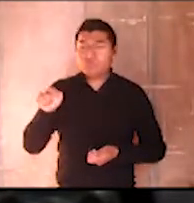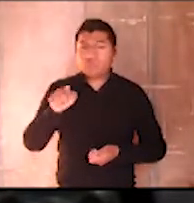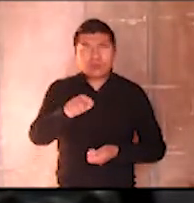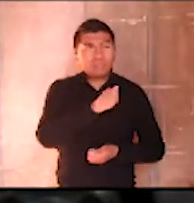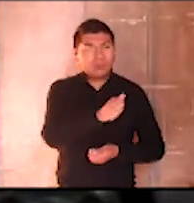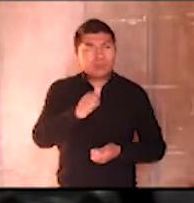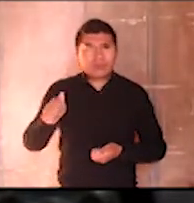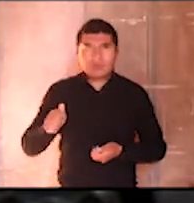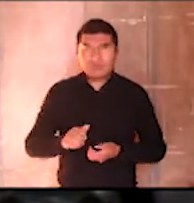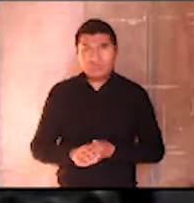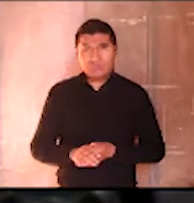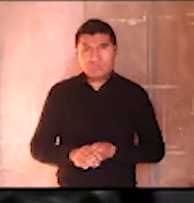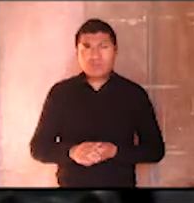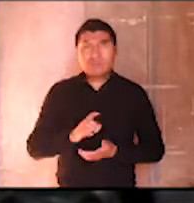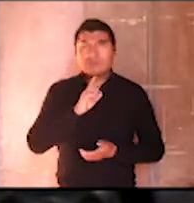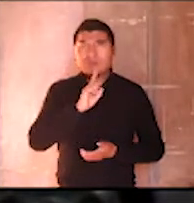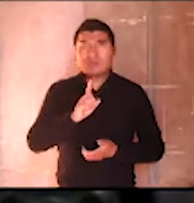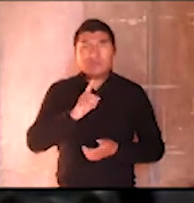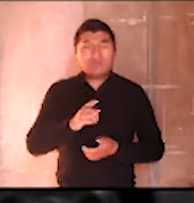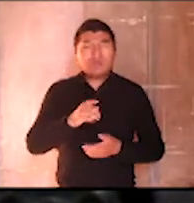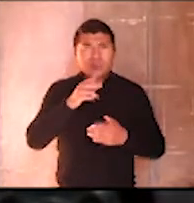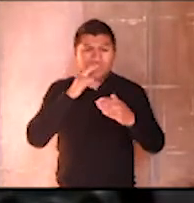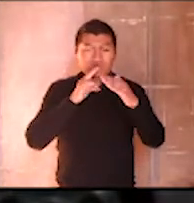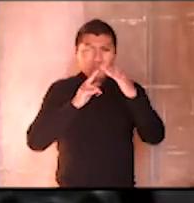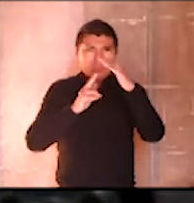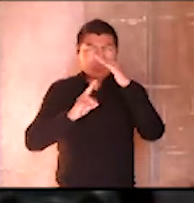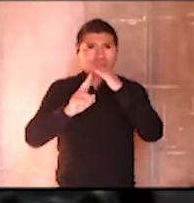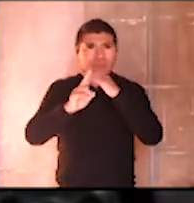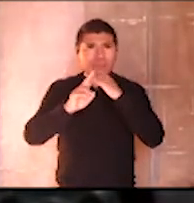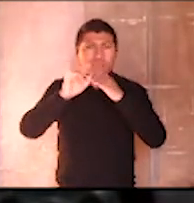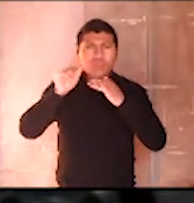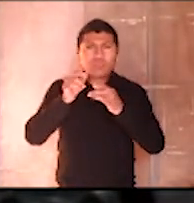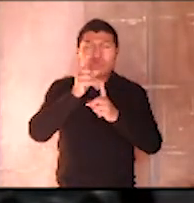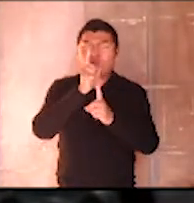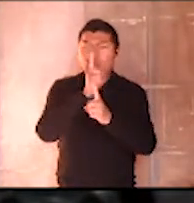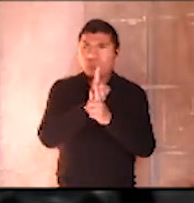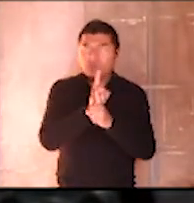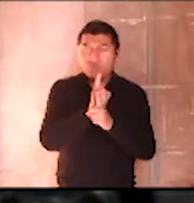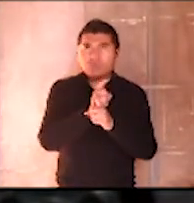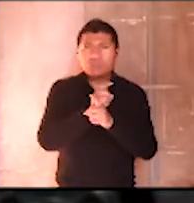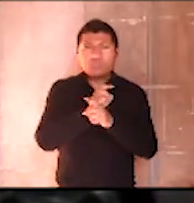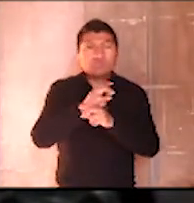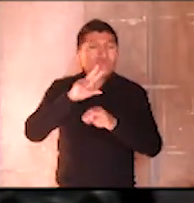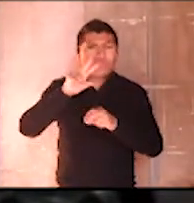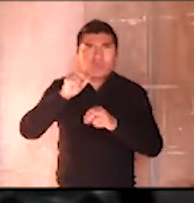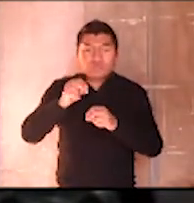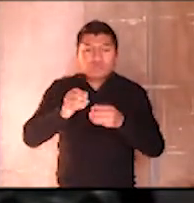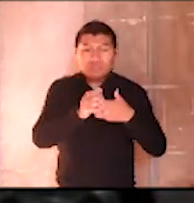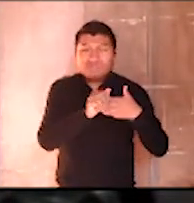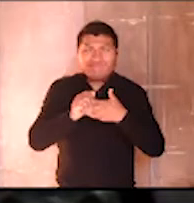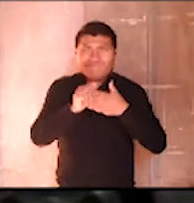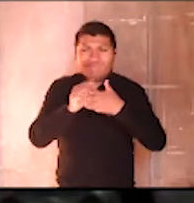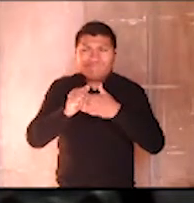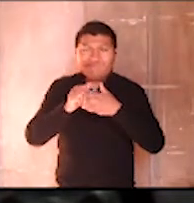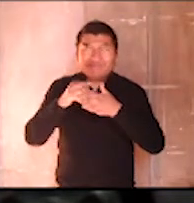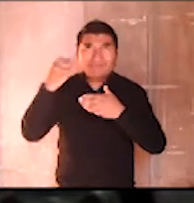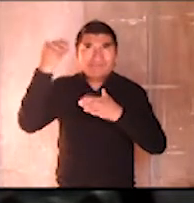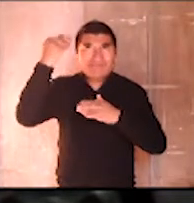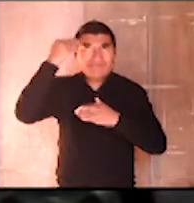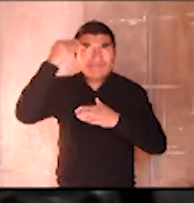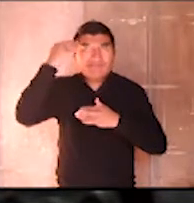mismo, sé honesto, sé justo, no te dejes corromper